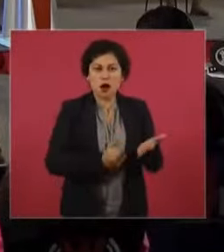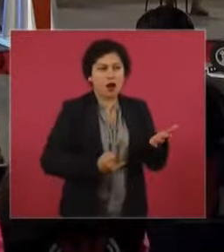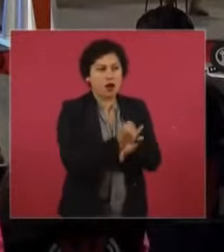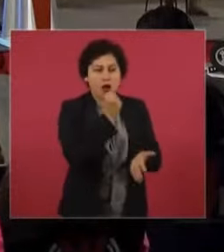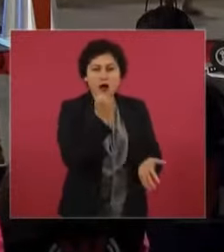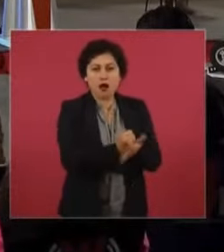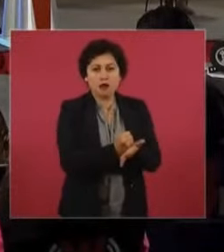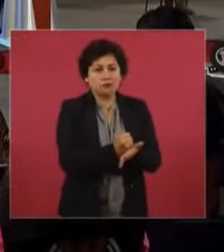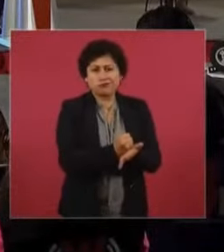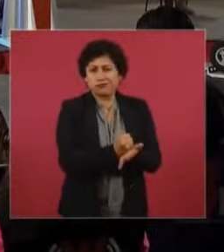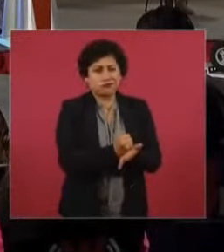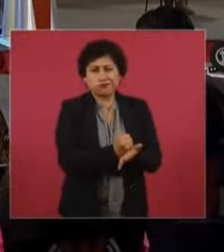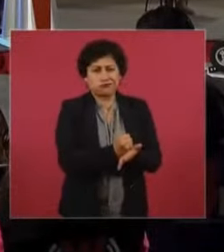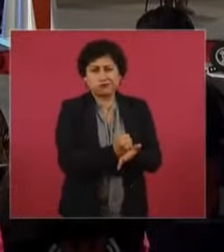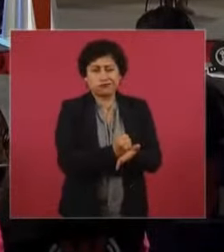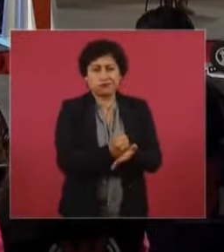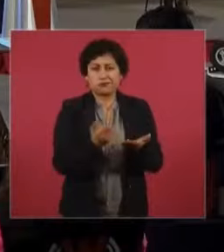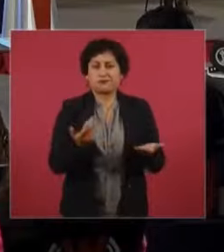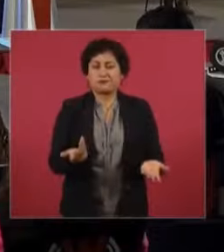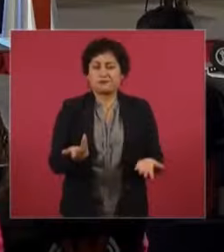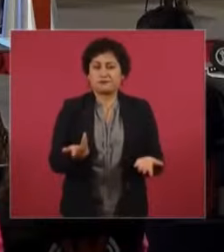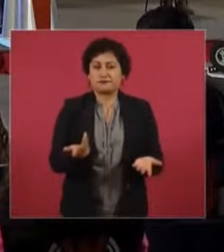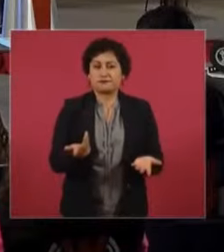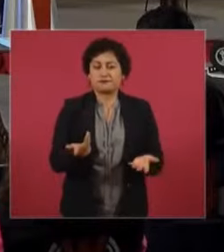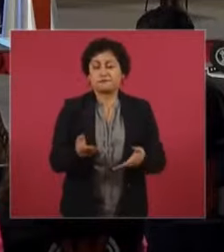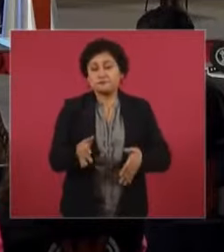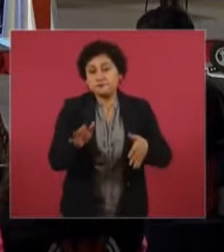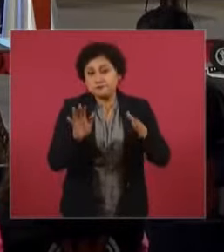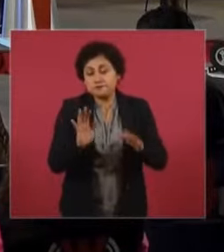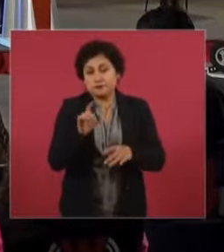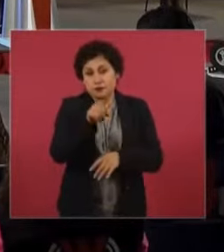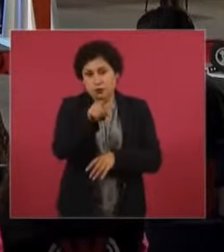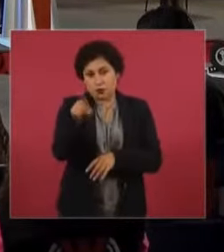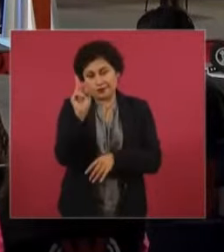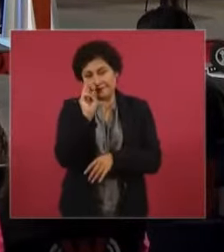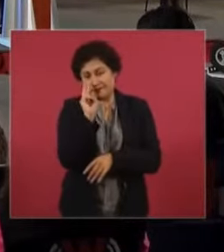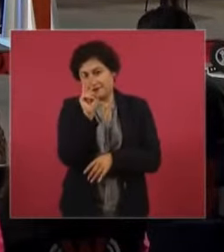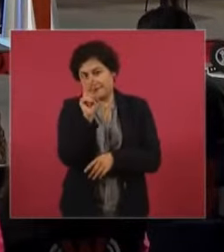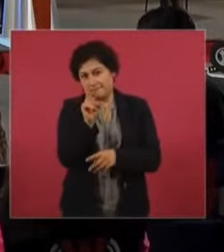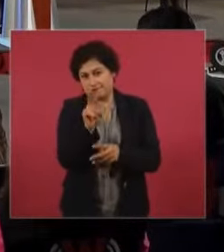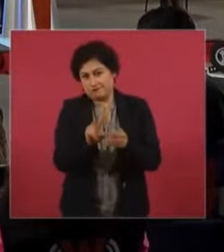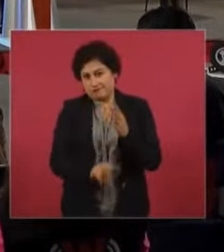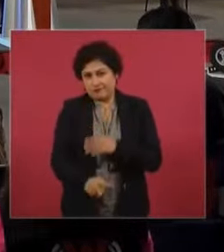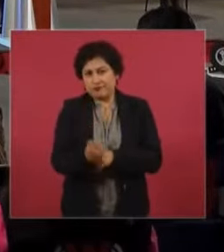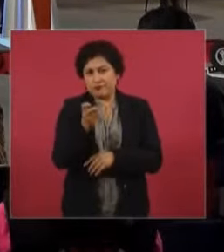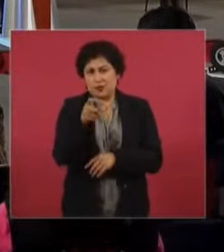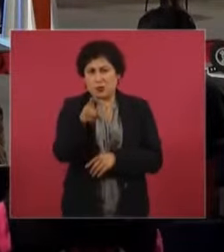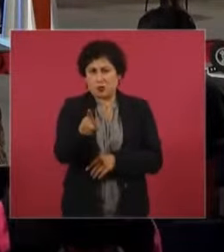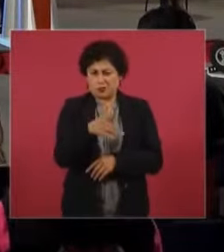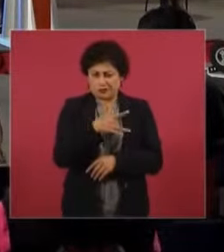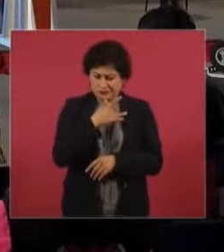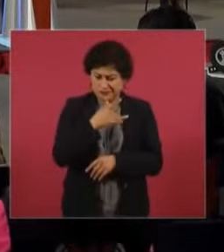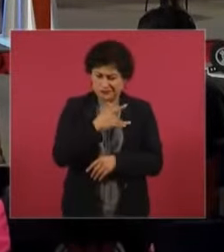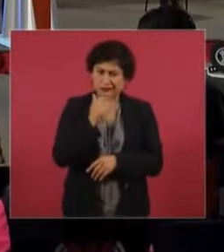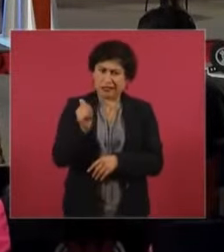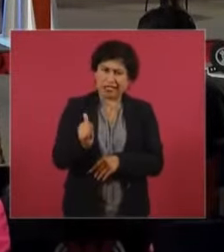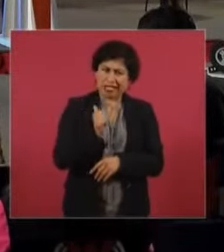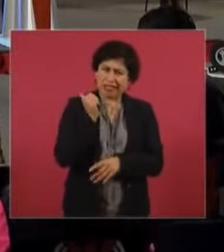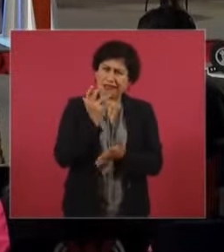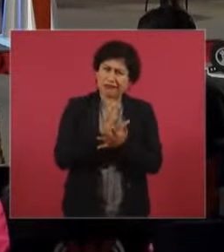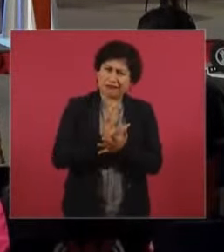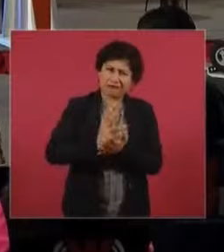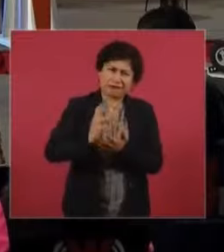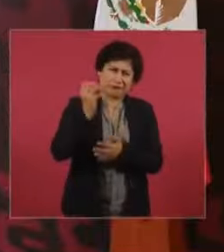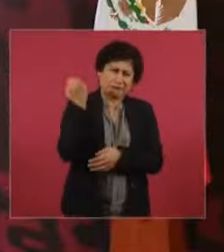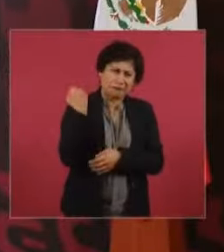periodista, si no te sientes en riesgo y eres parte de la audiencia, creo que vale la pena hacer esta diferencia. Mientras el hackeo implicaba que